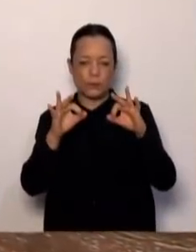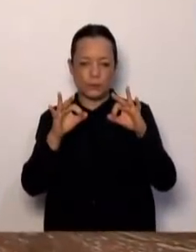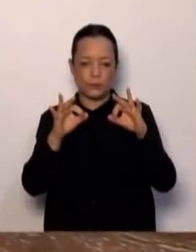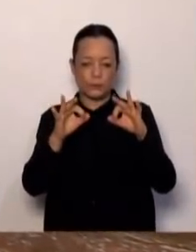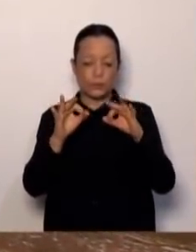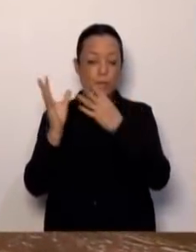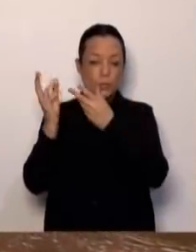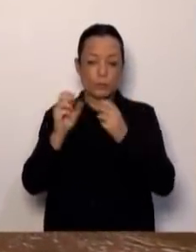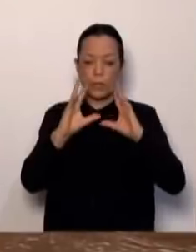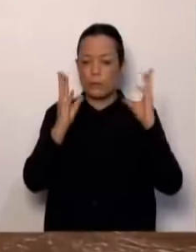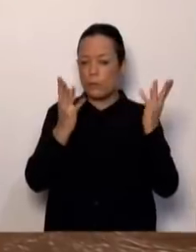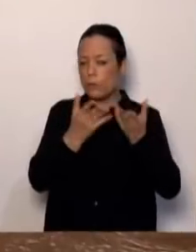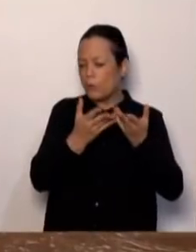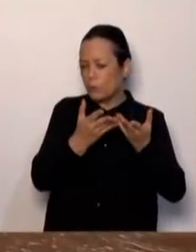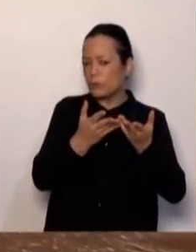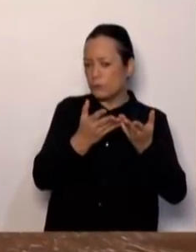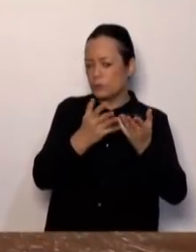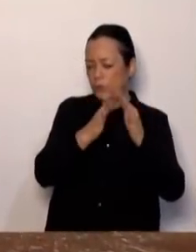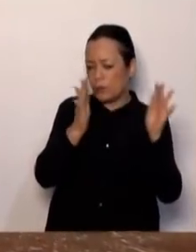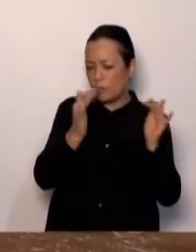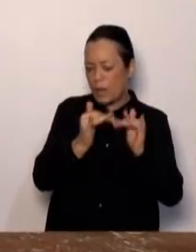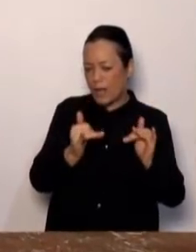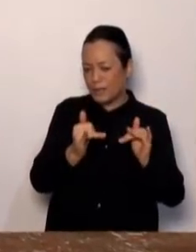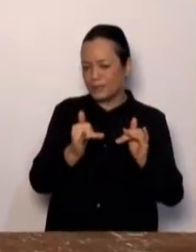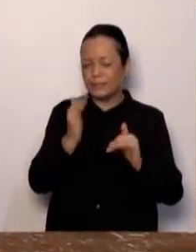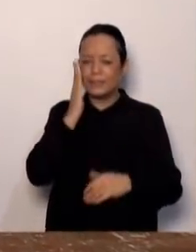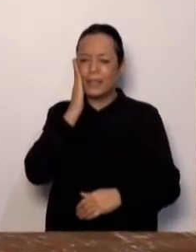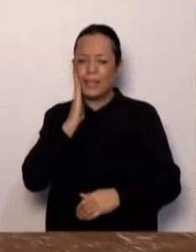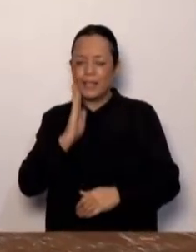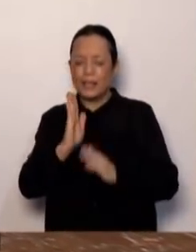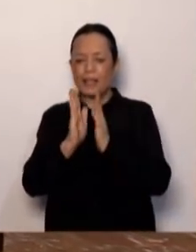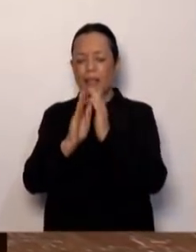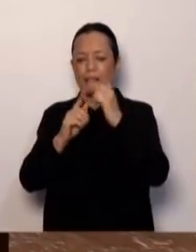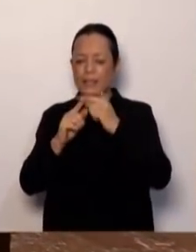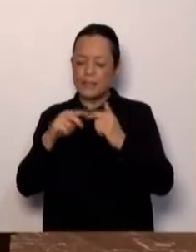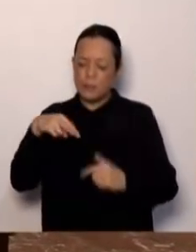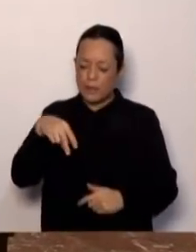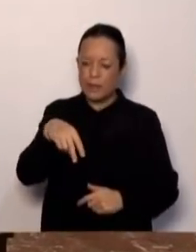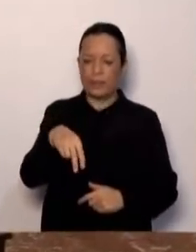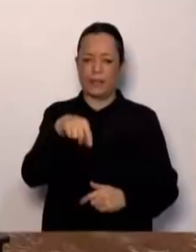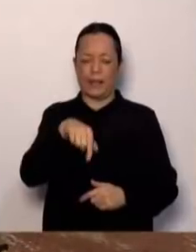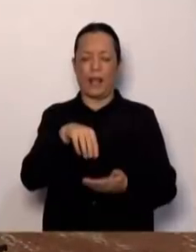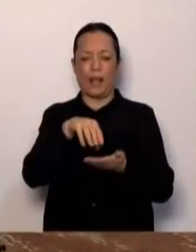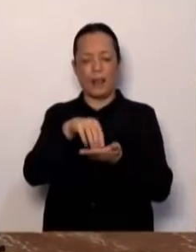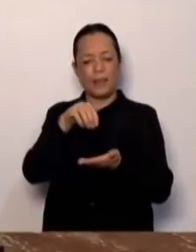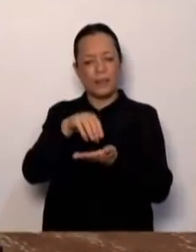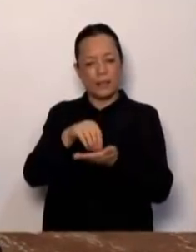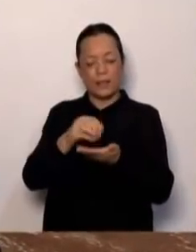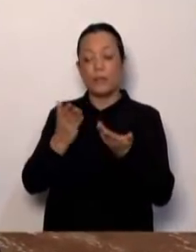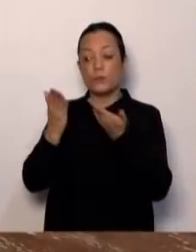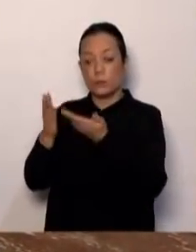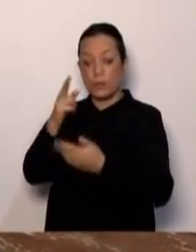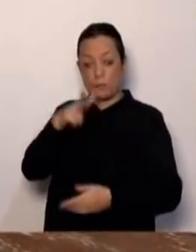entero. Confirma en la fe y en la caridad a tu iglesia peregrina en la tierra. a tu servidor, el